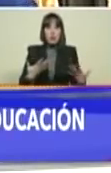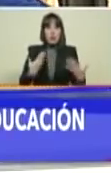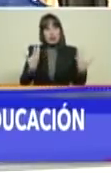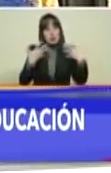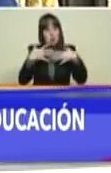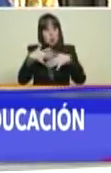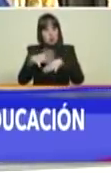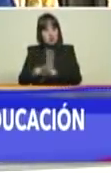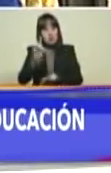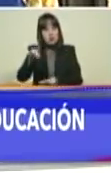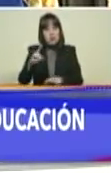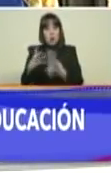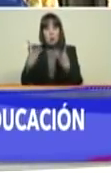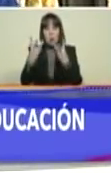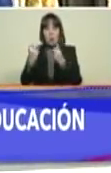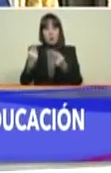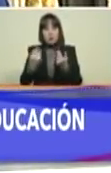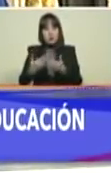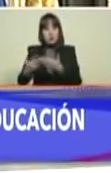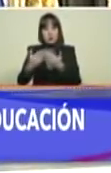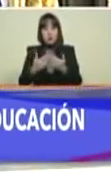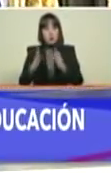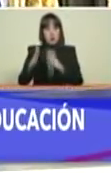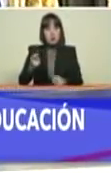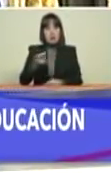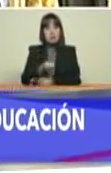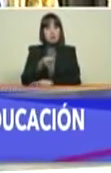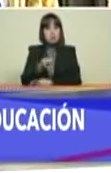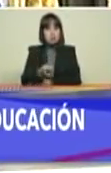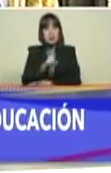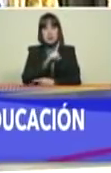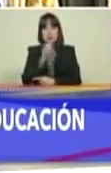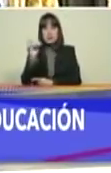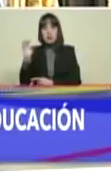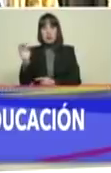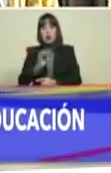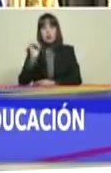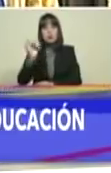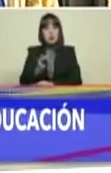la cantidad de estudiantes. ¿Vamos hacia la meta 100%? Sí.